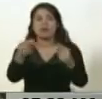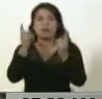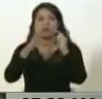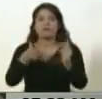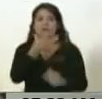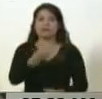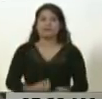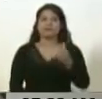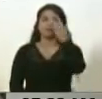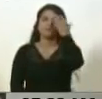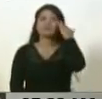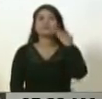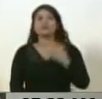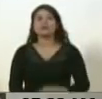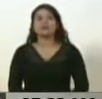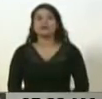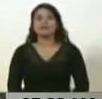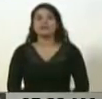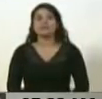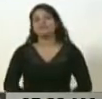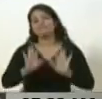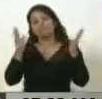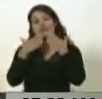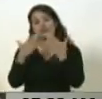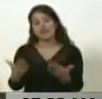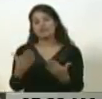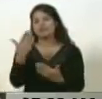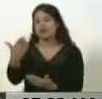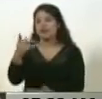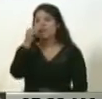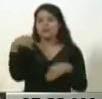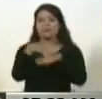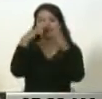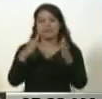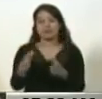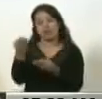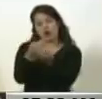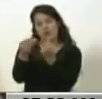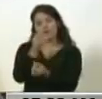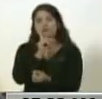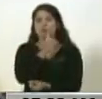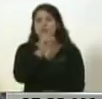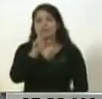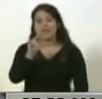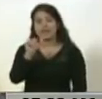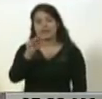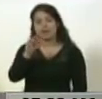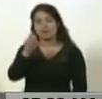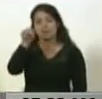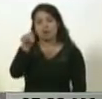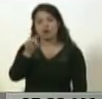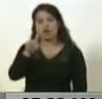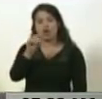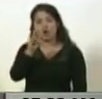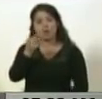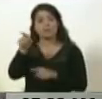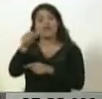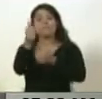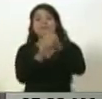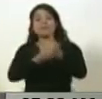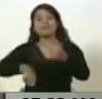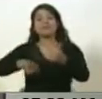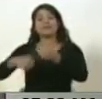Las diferencias políticas. Muy bien. Bueno, agradecemos al ministro de Economía y Finanzas, Ramón Lobo, quien es también vicepresidente del